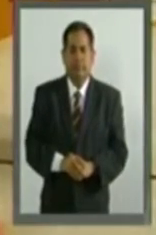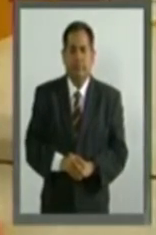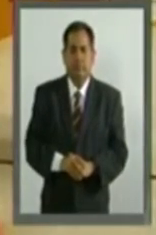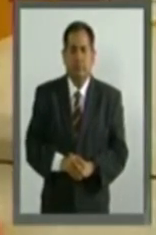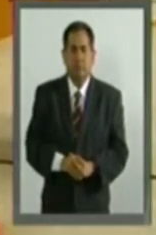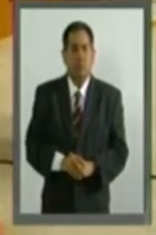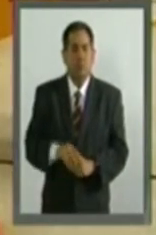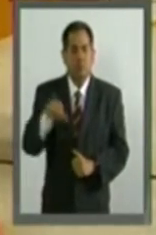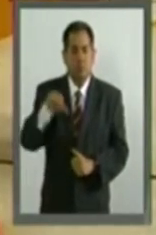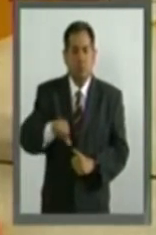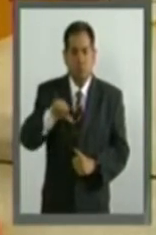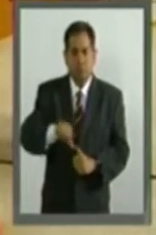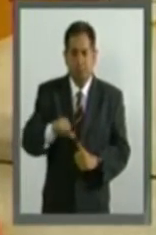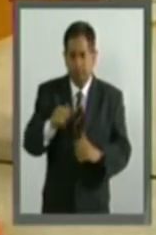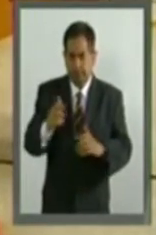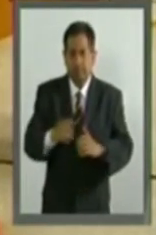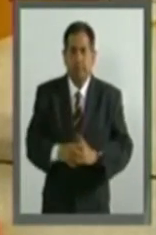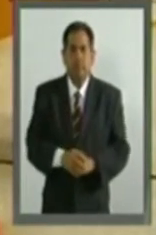Hoy